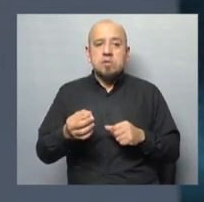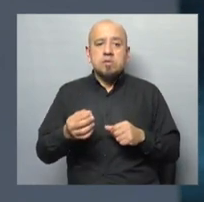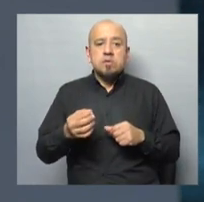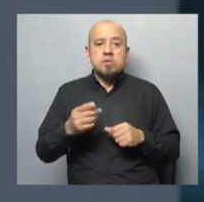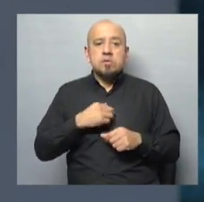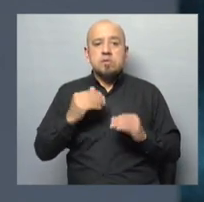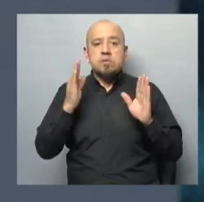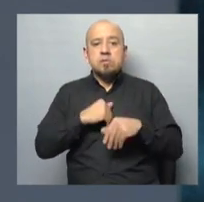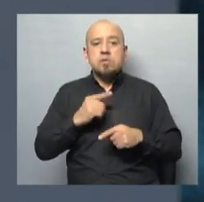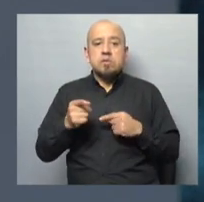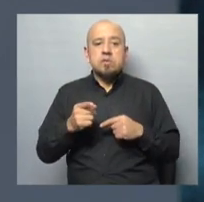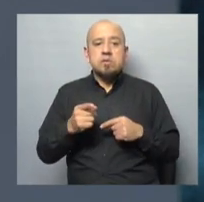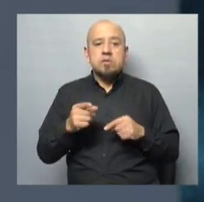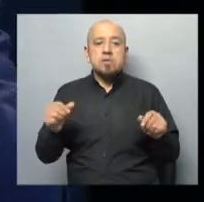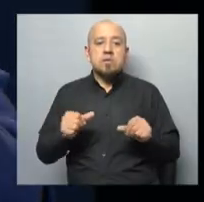puedo